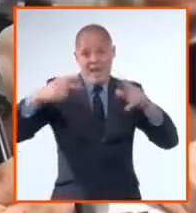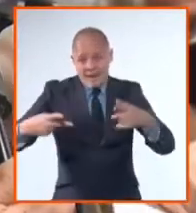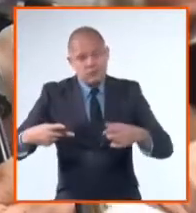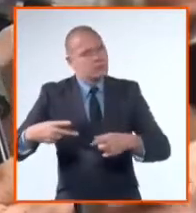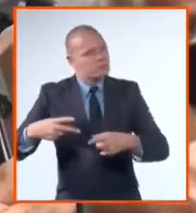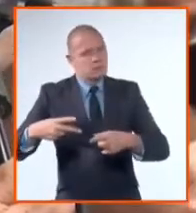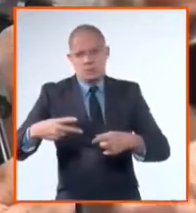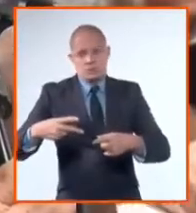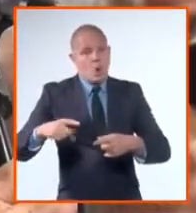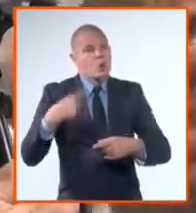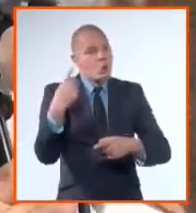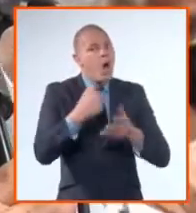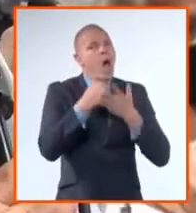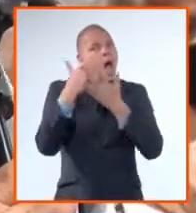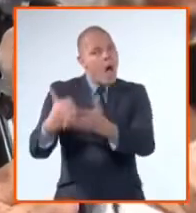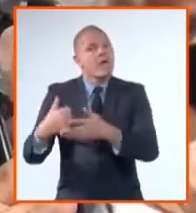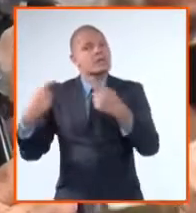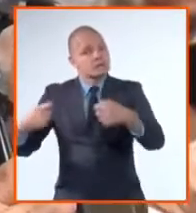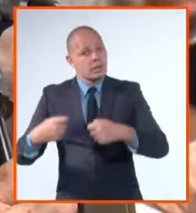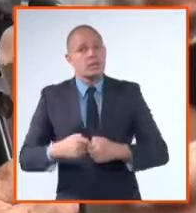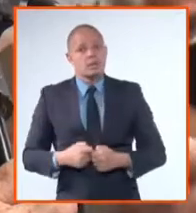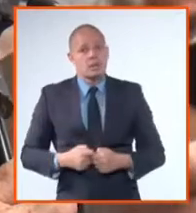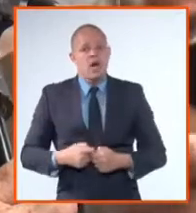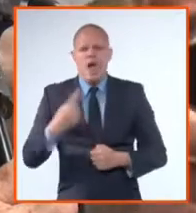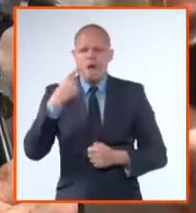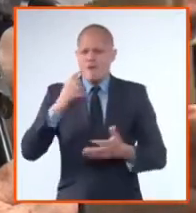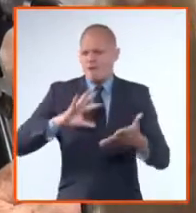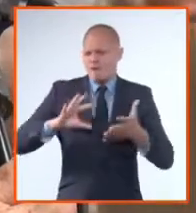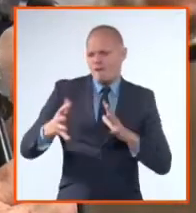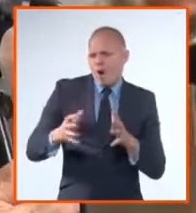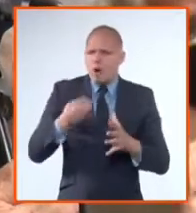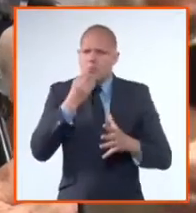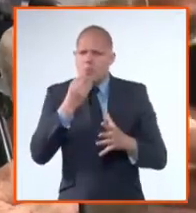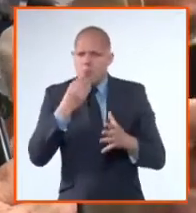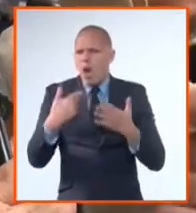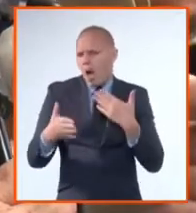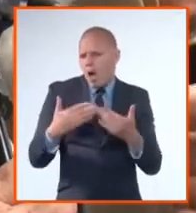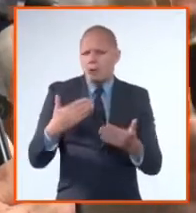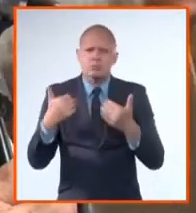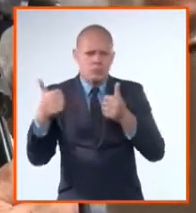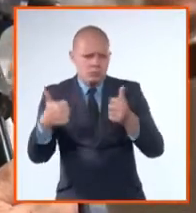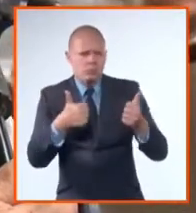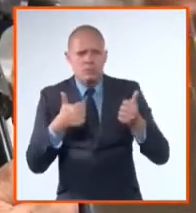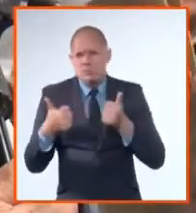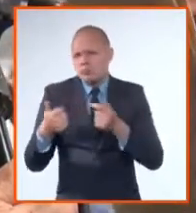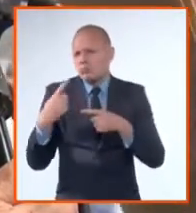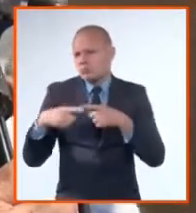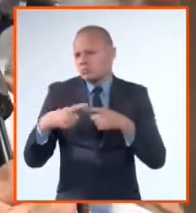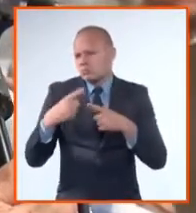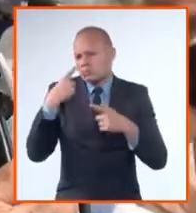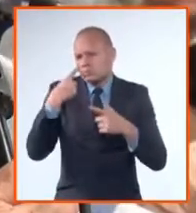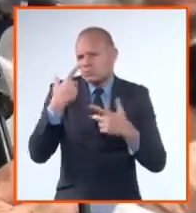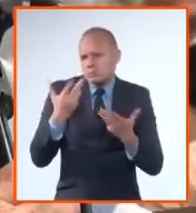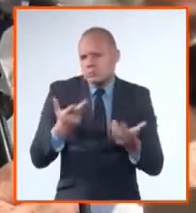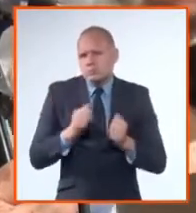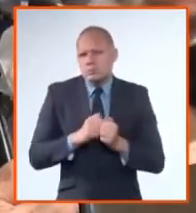tenemos que hacerlo mucho mejor y tenemos que hacerlo más funcional, tenemos que buscar cosas que nos